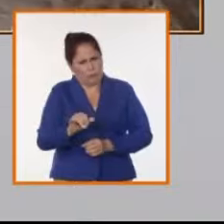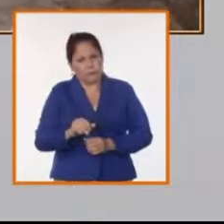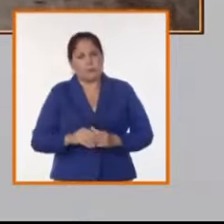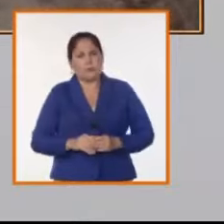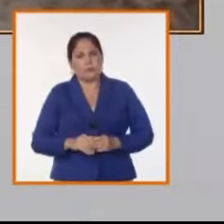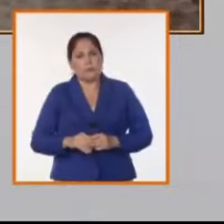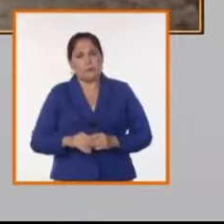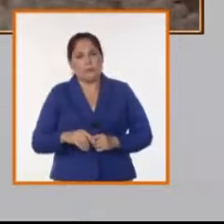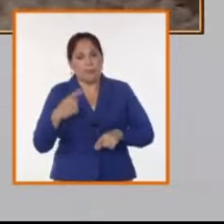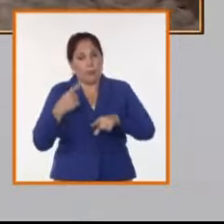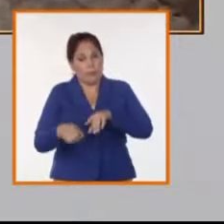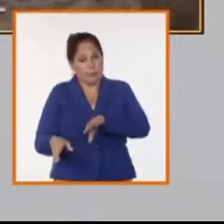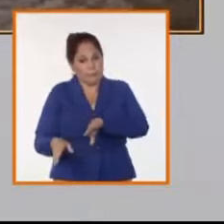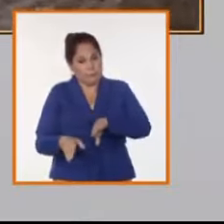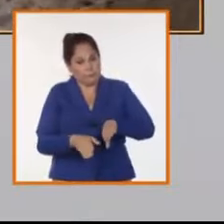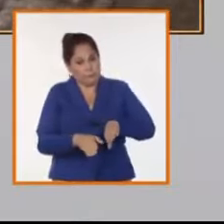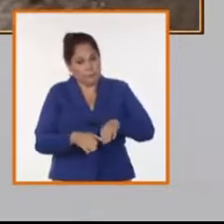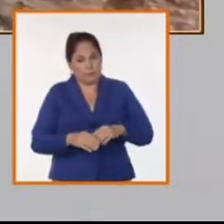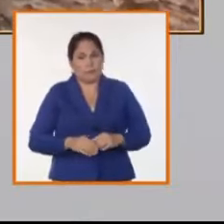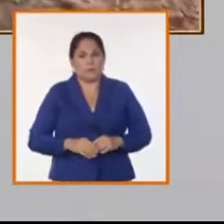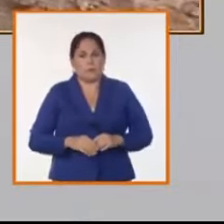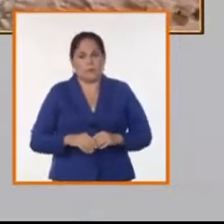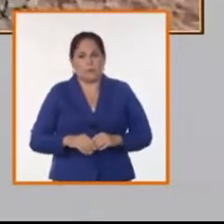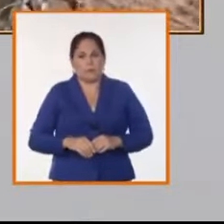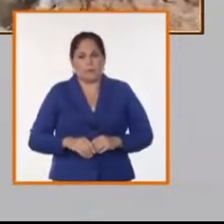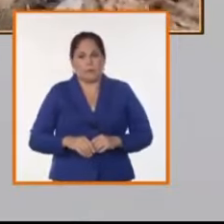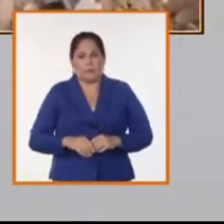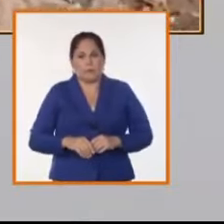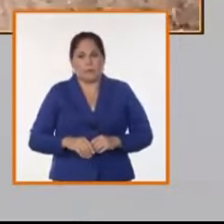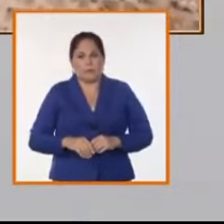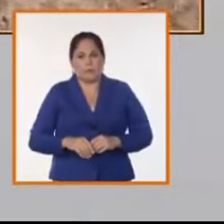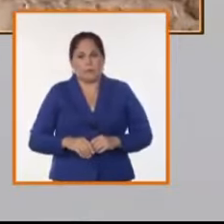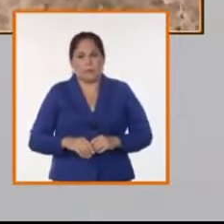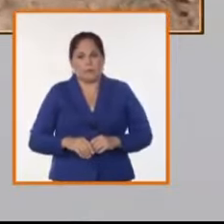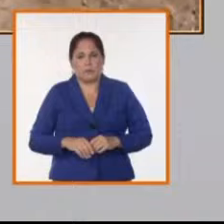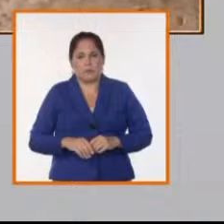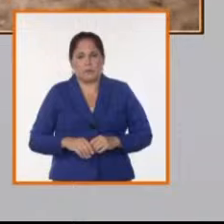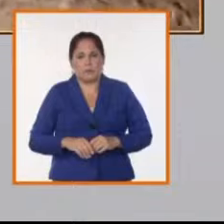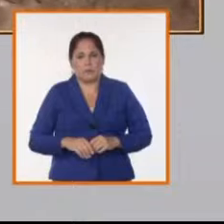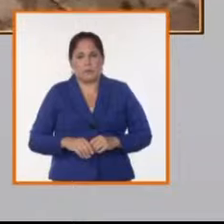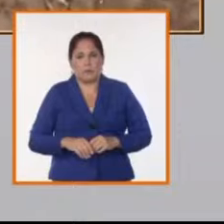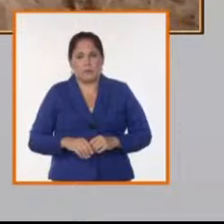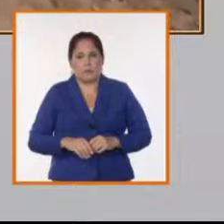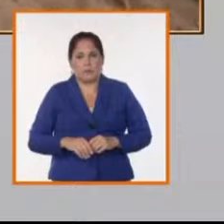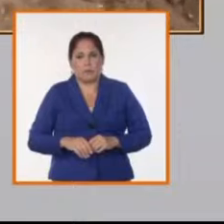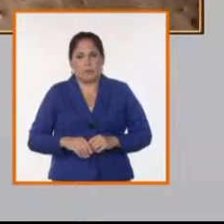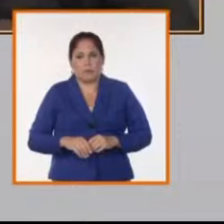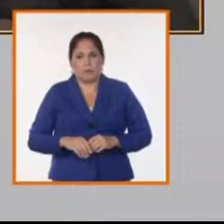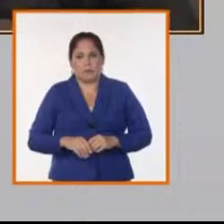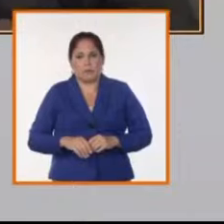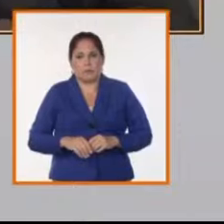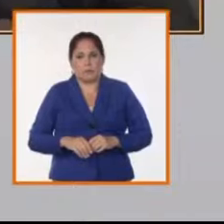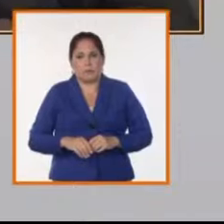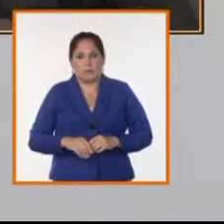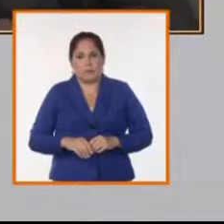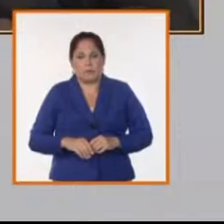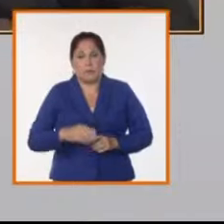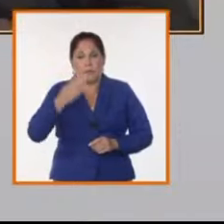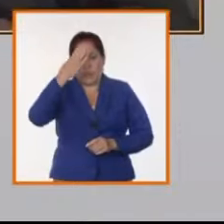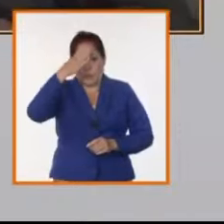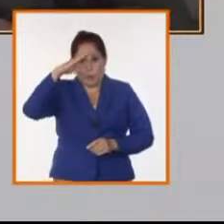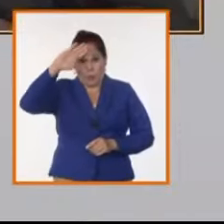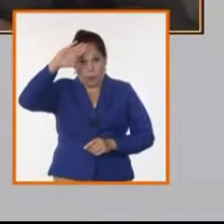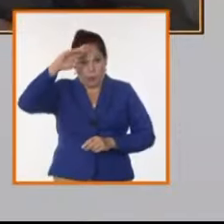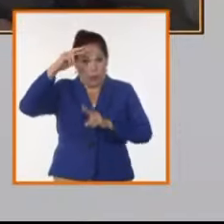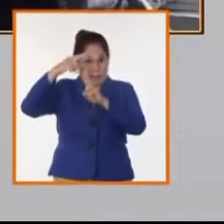imágenes Ahora hay una relación hay un hilo vamos a decir conductor entre el tema que que hablábamos anteriormente de Cuba y la lista de